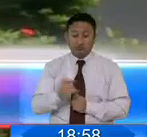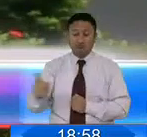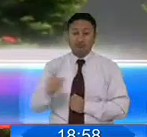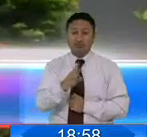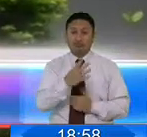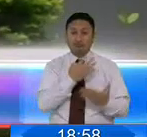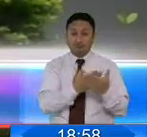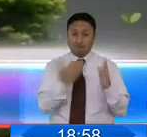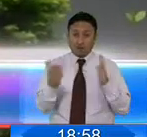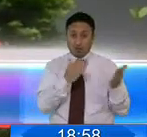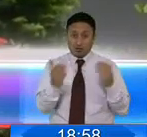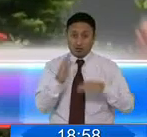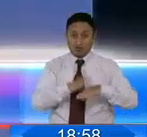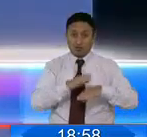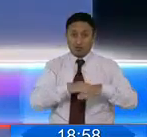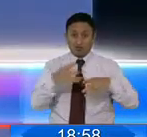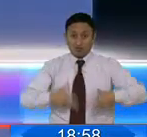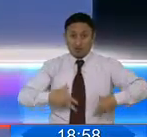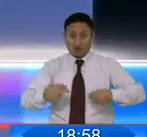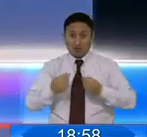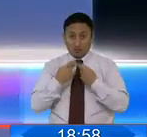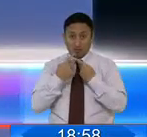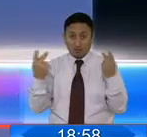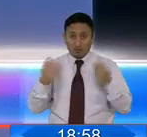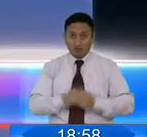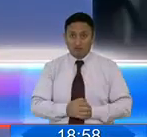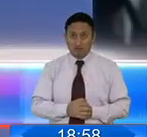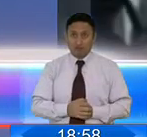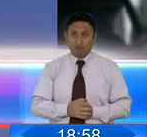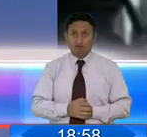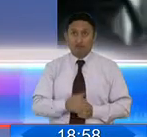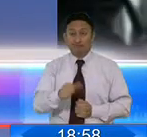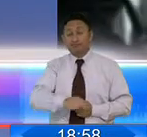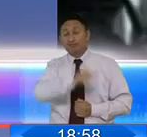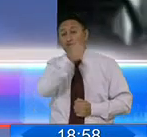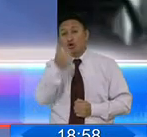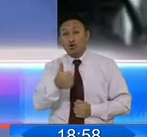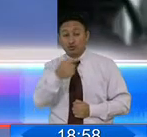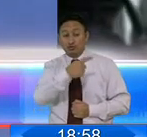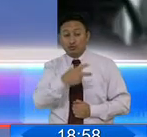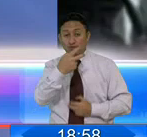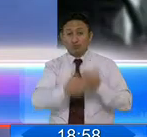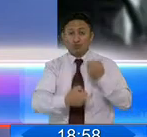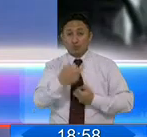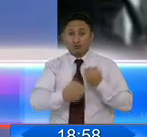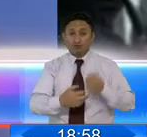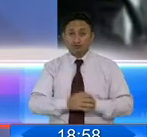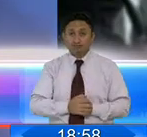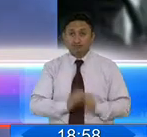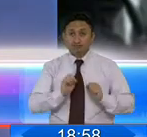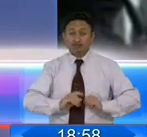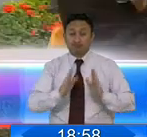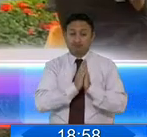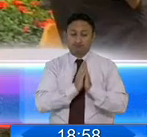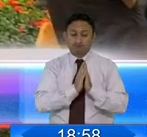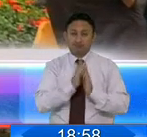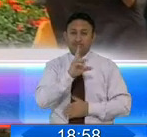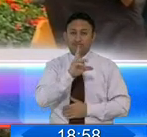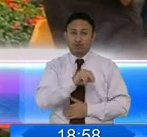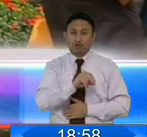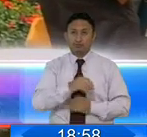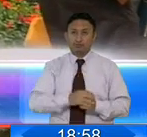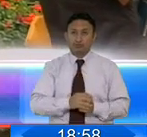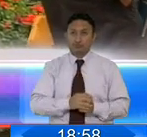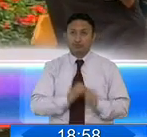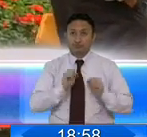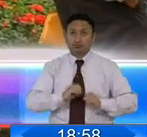peculado, otro de los delitos por los que está siendo procesado. El pedido fue negado. También se lo acusa de lavado